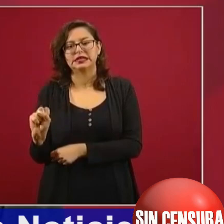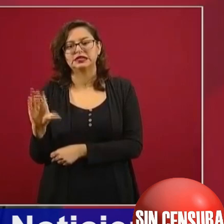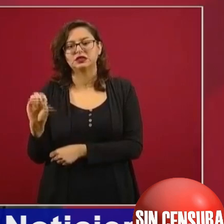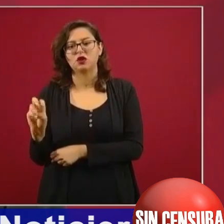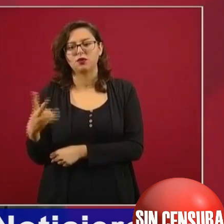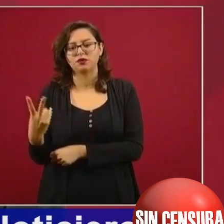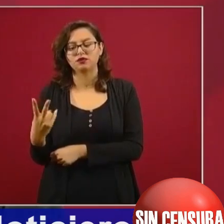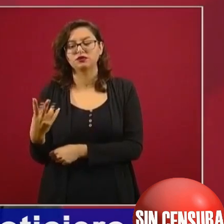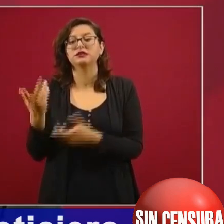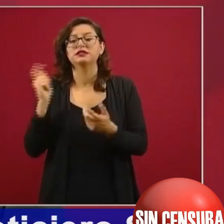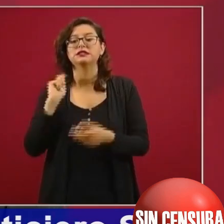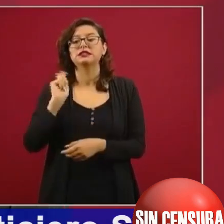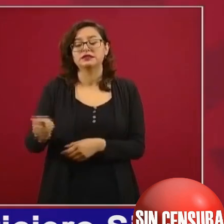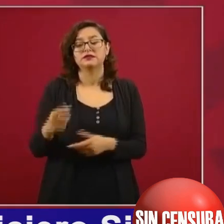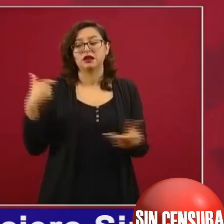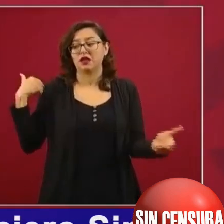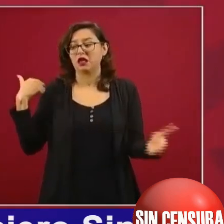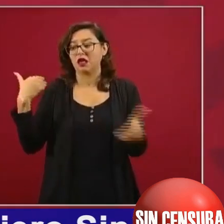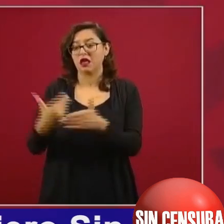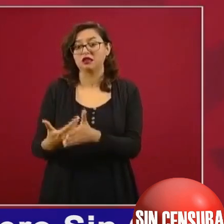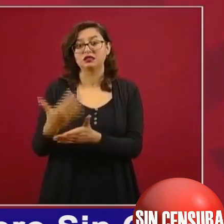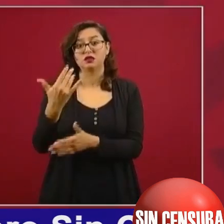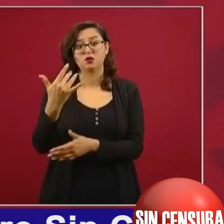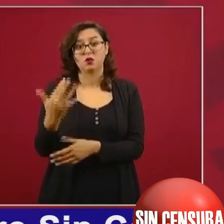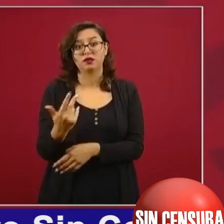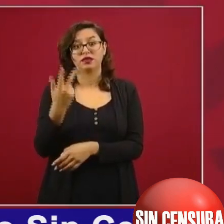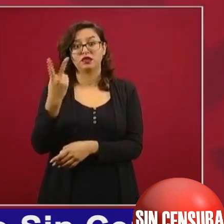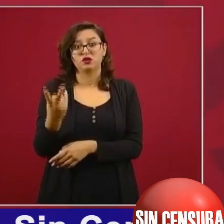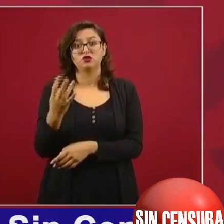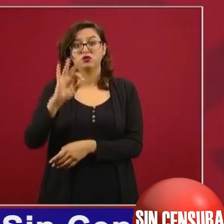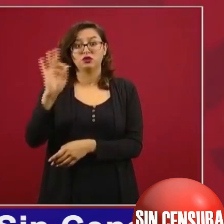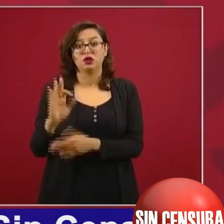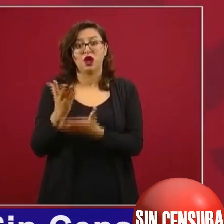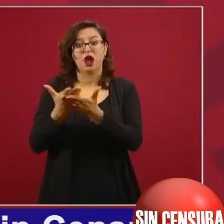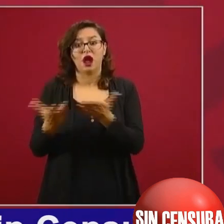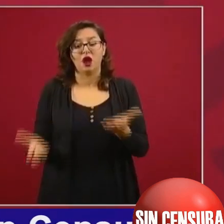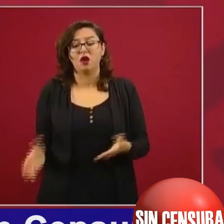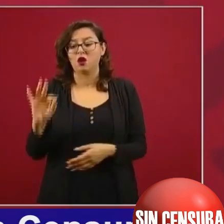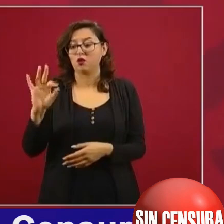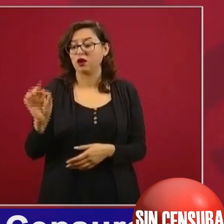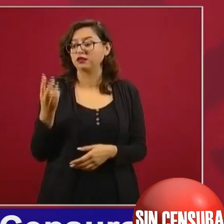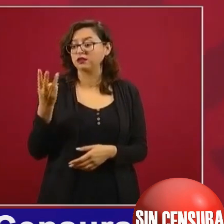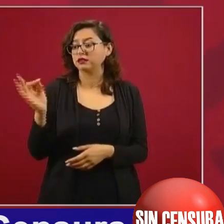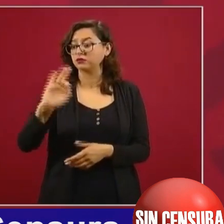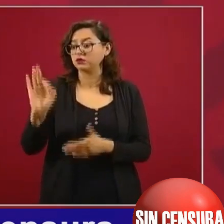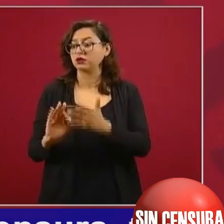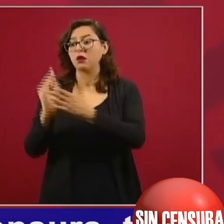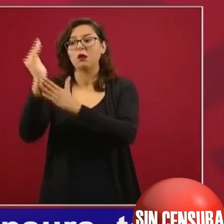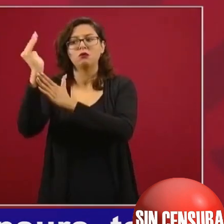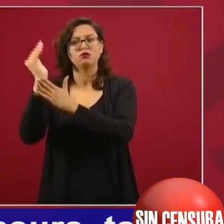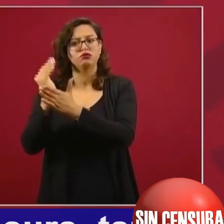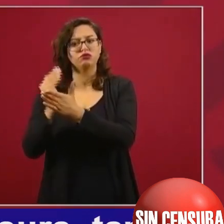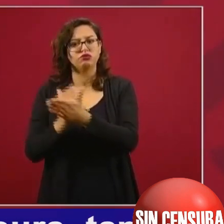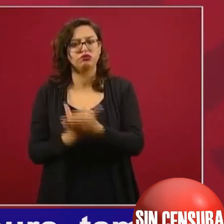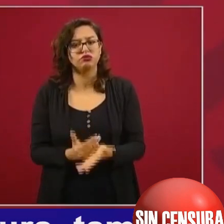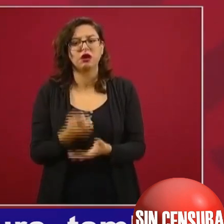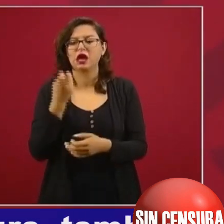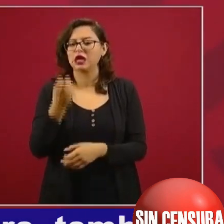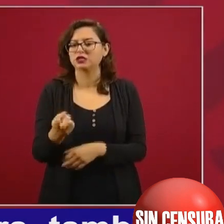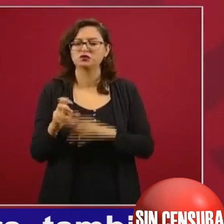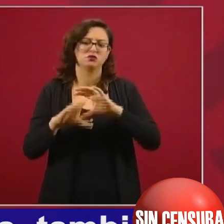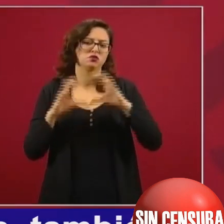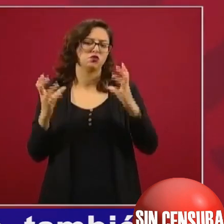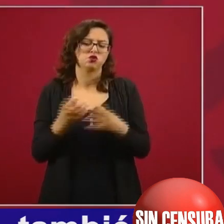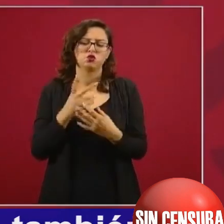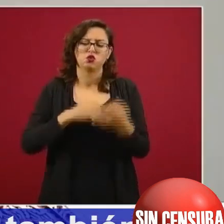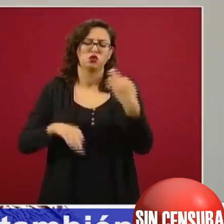del 52% hasta el 43% que tenemos ahorita. Este es un indicador muy importante que se usa universalmente